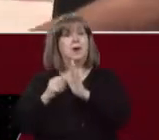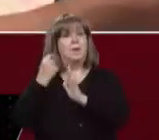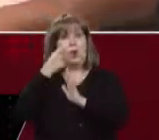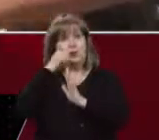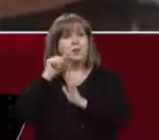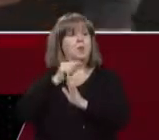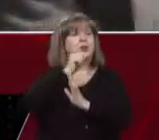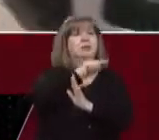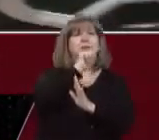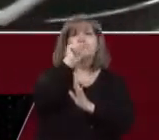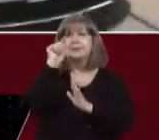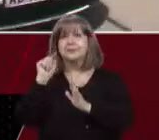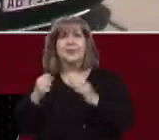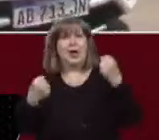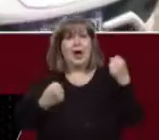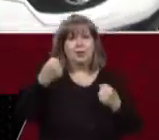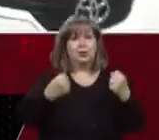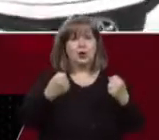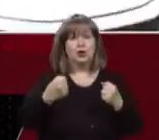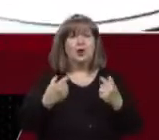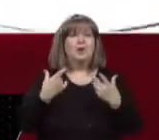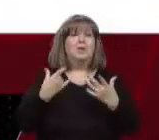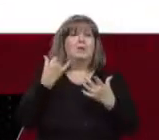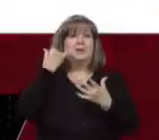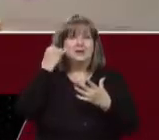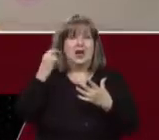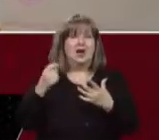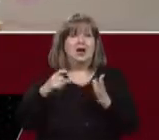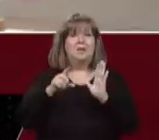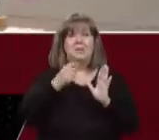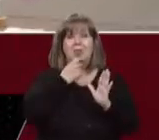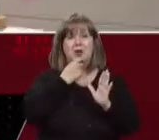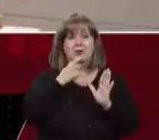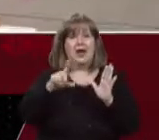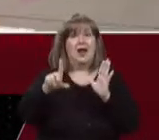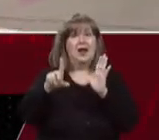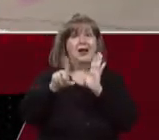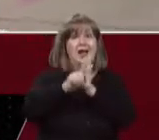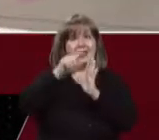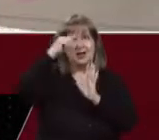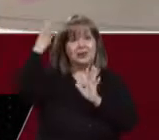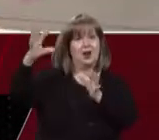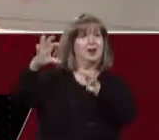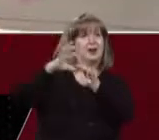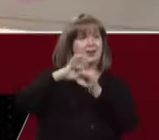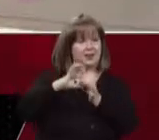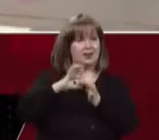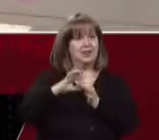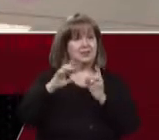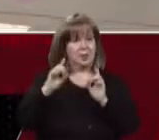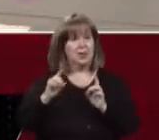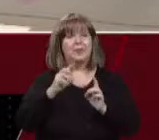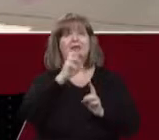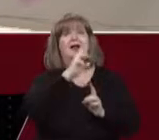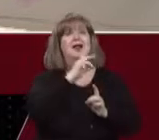nivel, en forma parcial, a la ley nacional, que no tan solo teniendo la RTO, que es un sistema técnico de